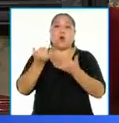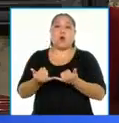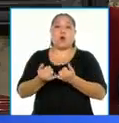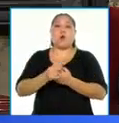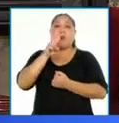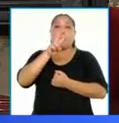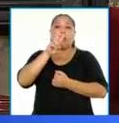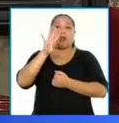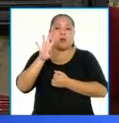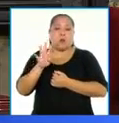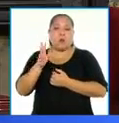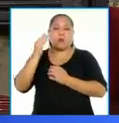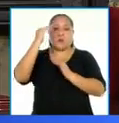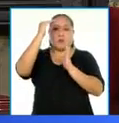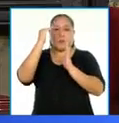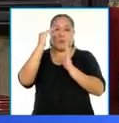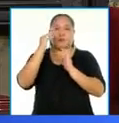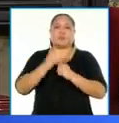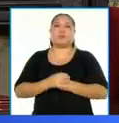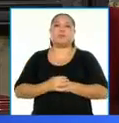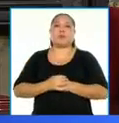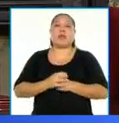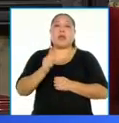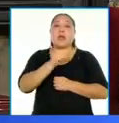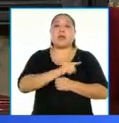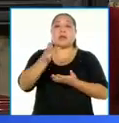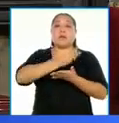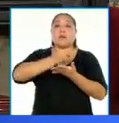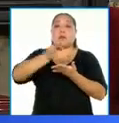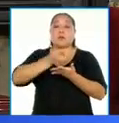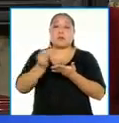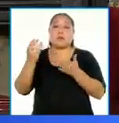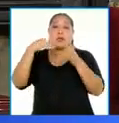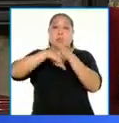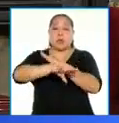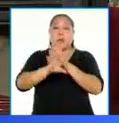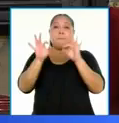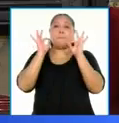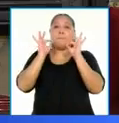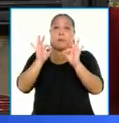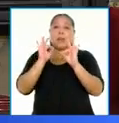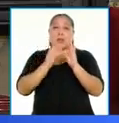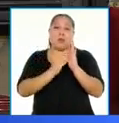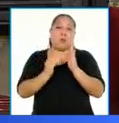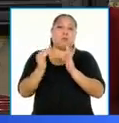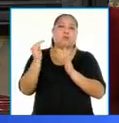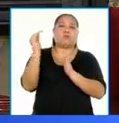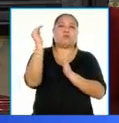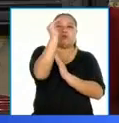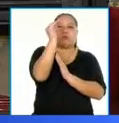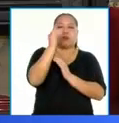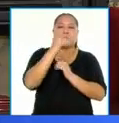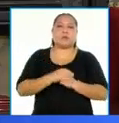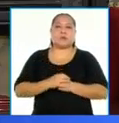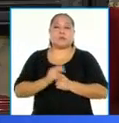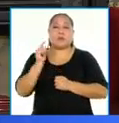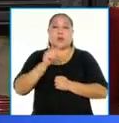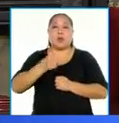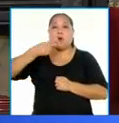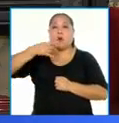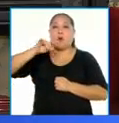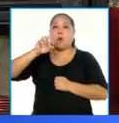son 24. Las provincias que se encuentran en nivel de riesgo sanitario extremo son Huaraz